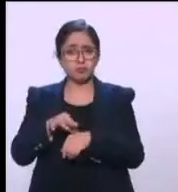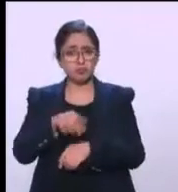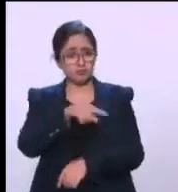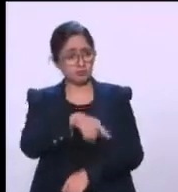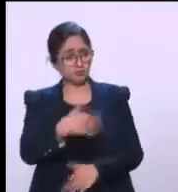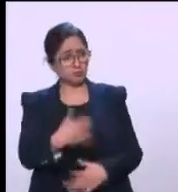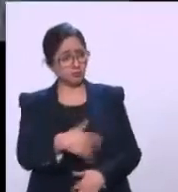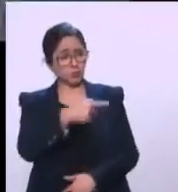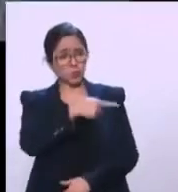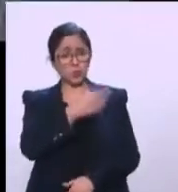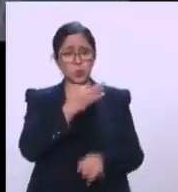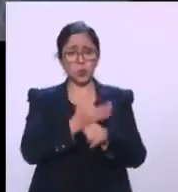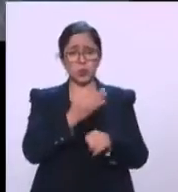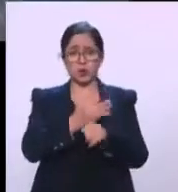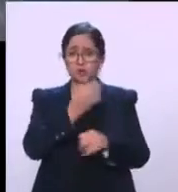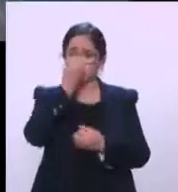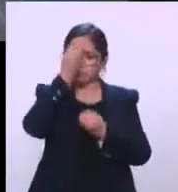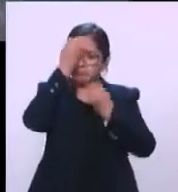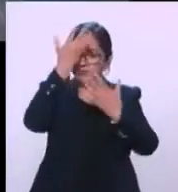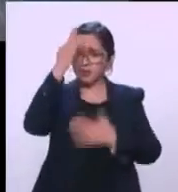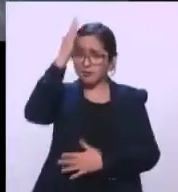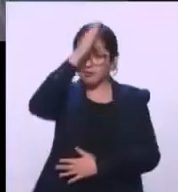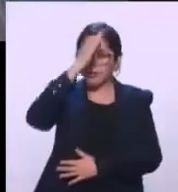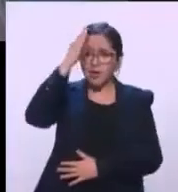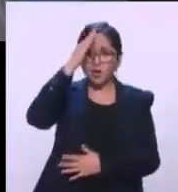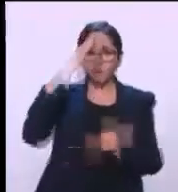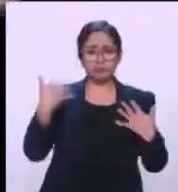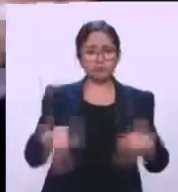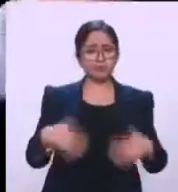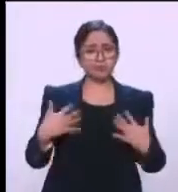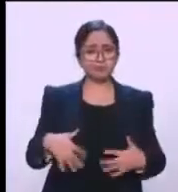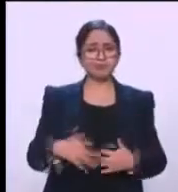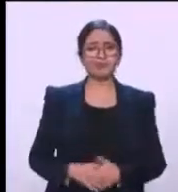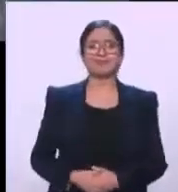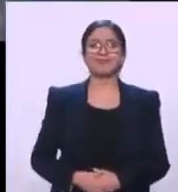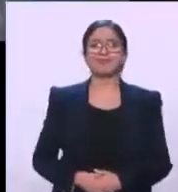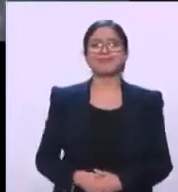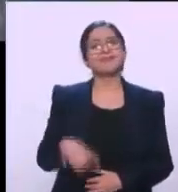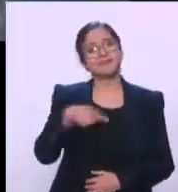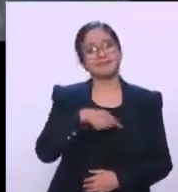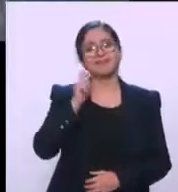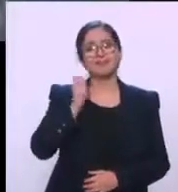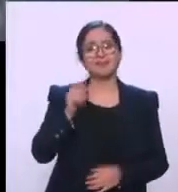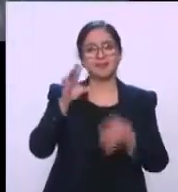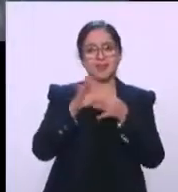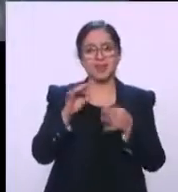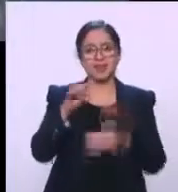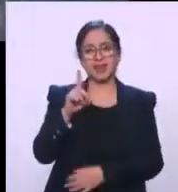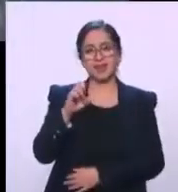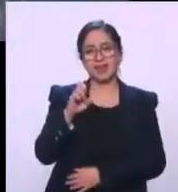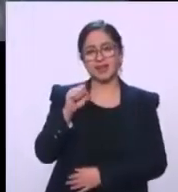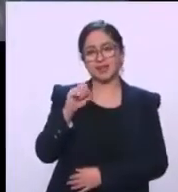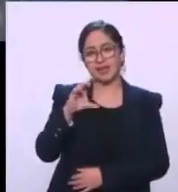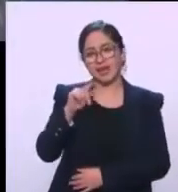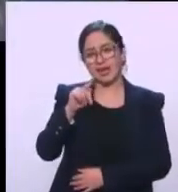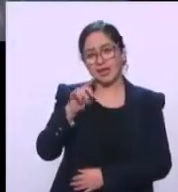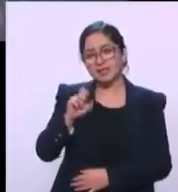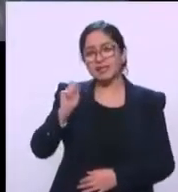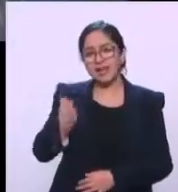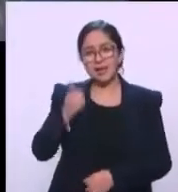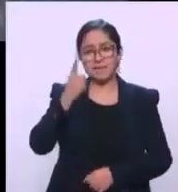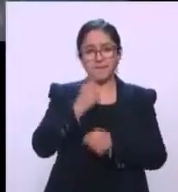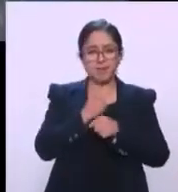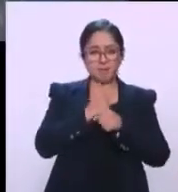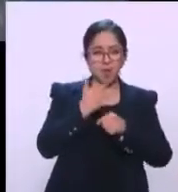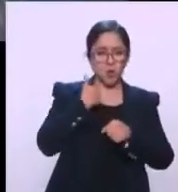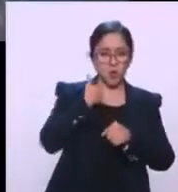filósofo el día de hoy. Sí, quién sabe por qué. Pienso, existo en todo caso. Exactamente, eso Descartes. No, pero dudo, luego tuiteo.